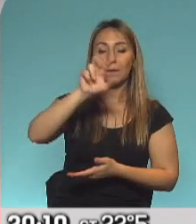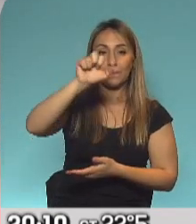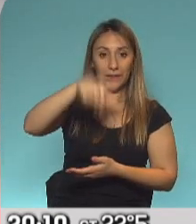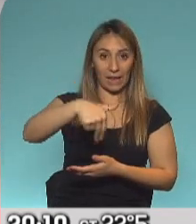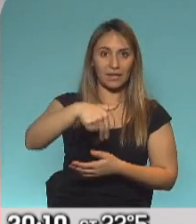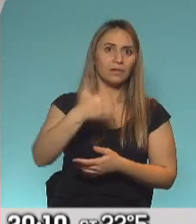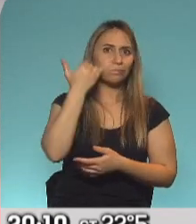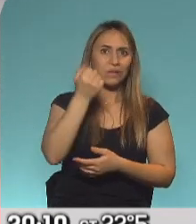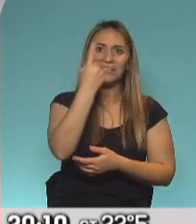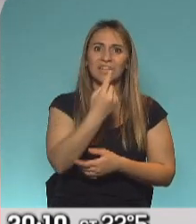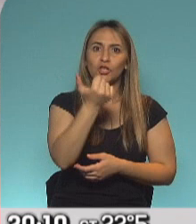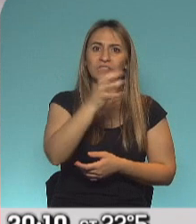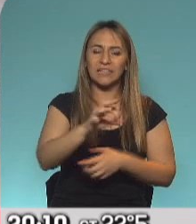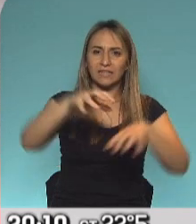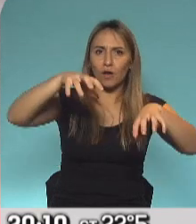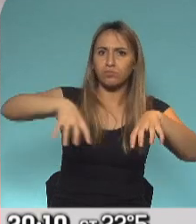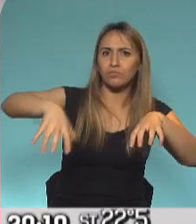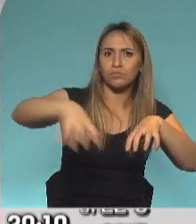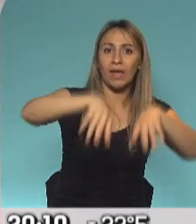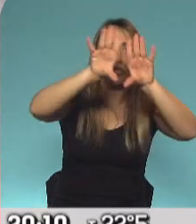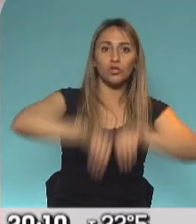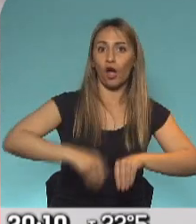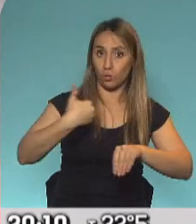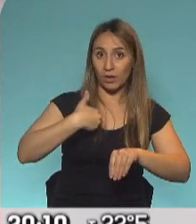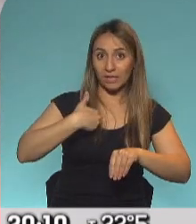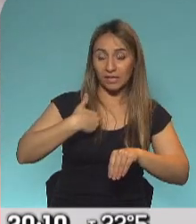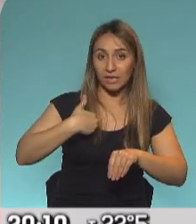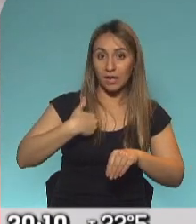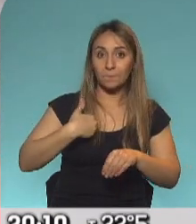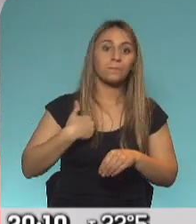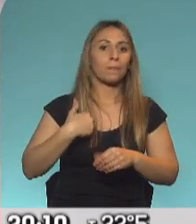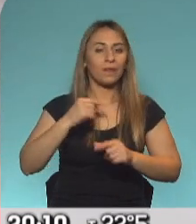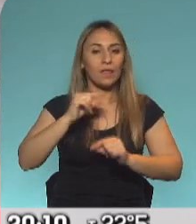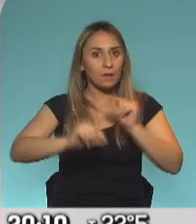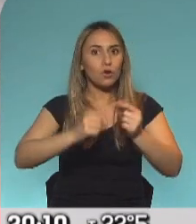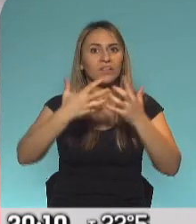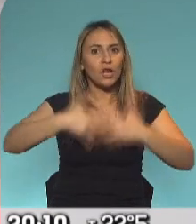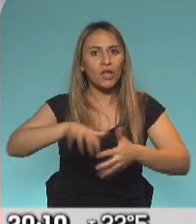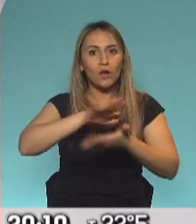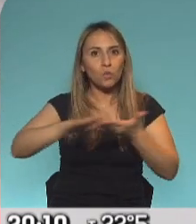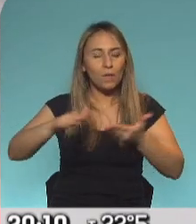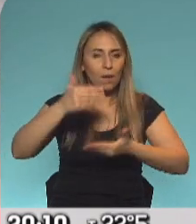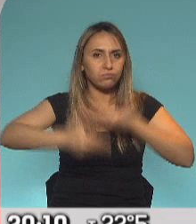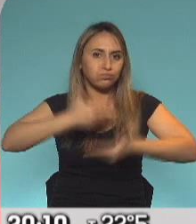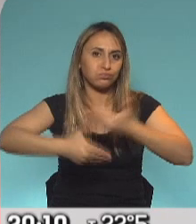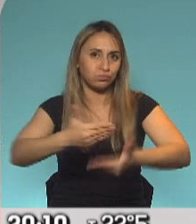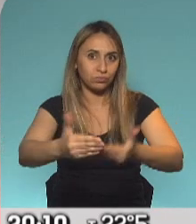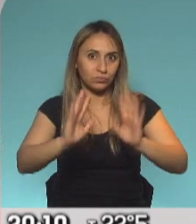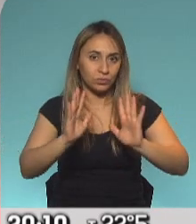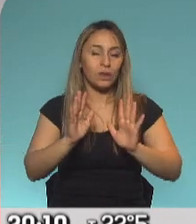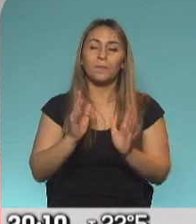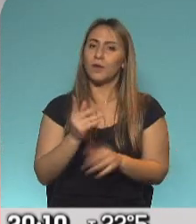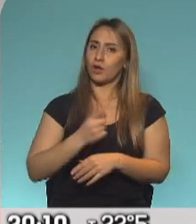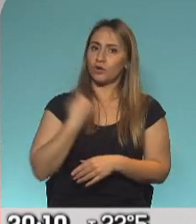160 centros de diagnóstico en todo el país y que se sigue avanzando con nuevas tecnologías que se van superando. Pero nosotros estamos